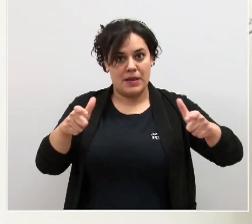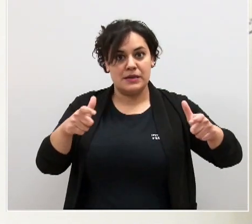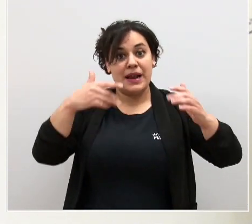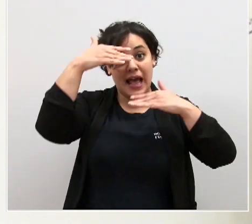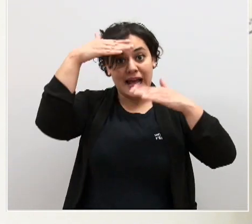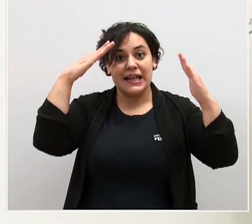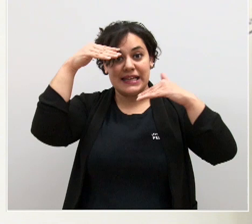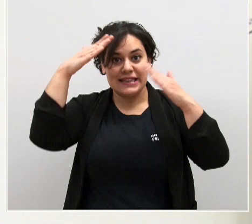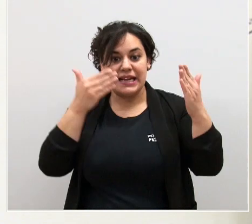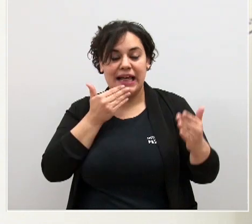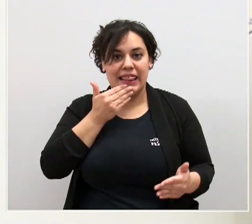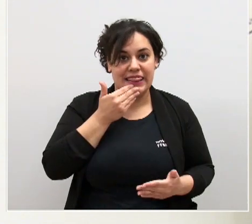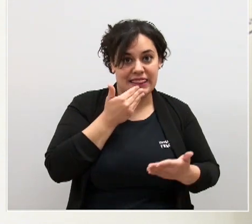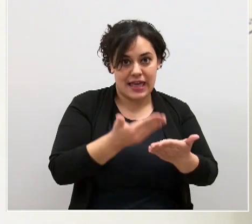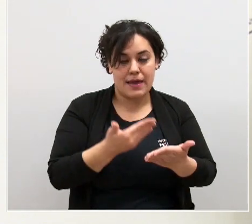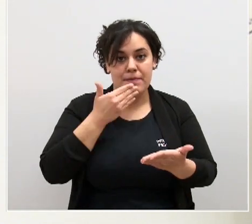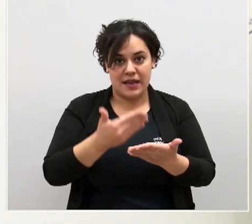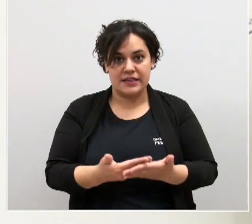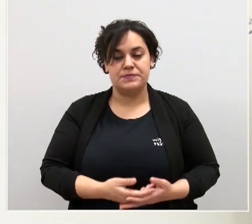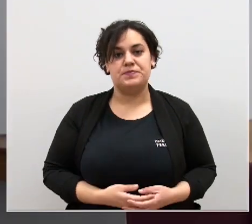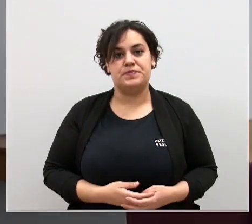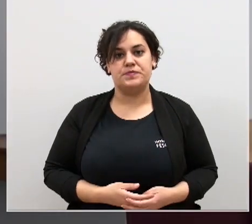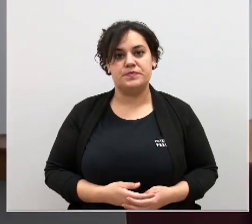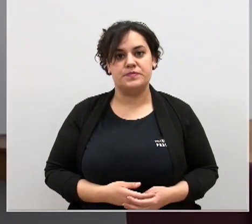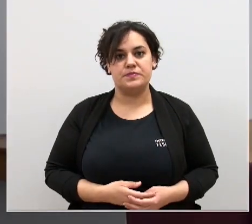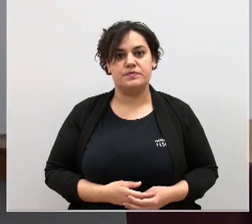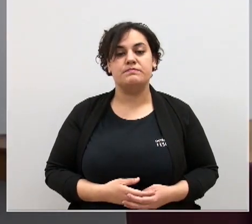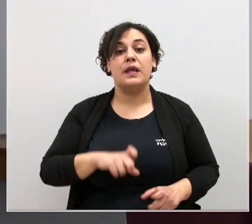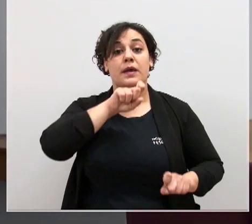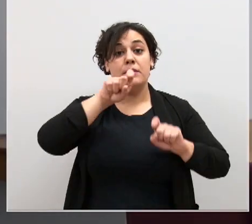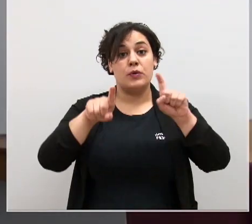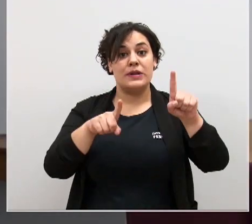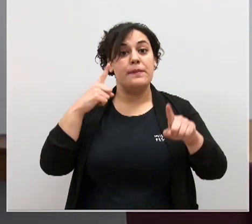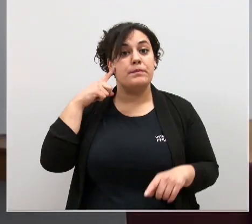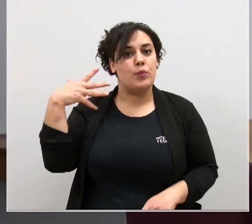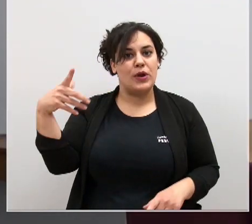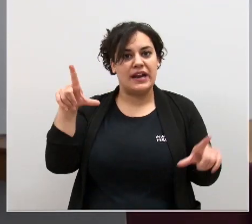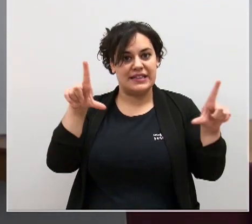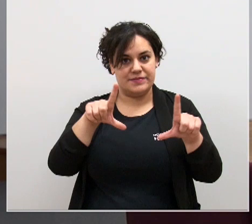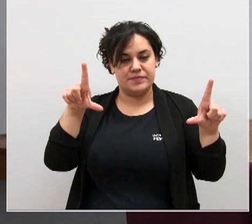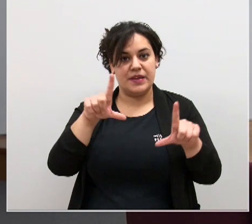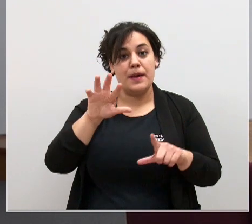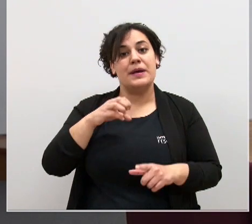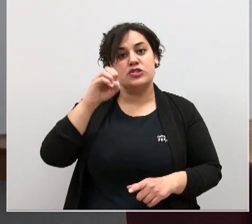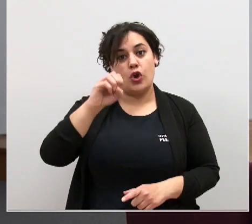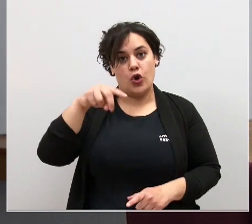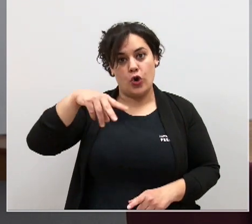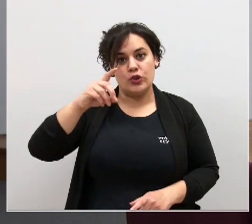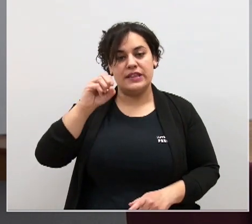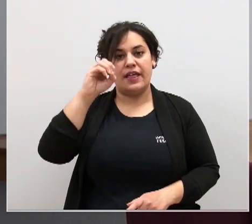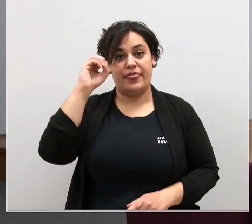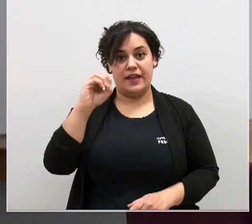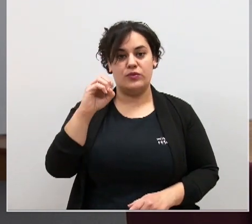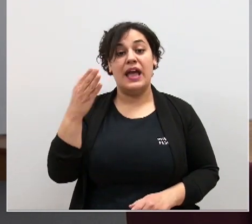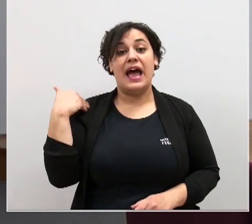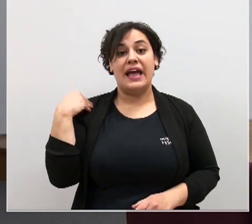esta demanda que va a haber ahora y la que esperemos que venga en el futuro. Pregunta de Popular TV y Onda Cero. Ayer dijo